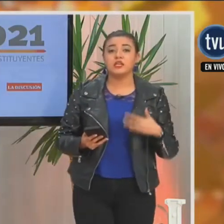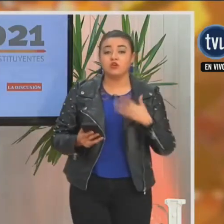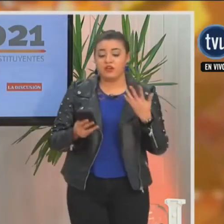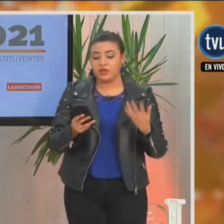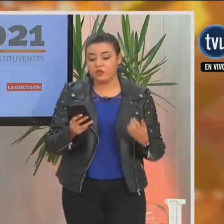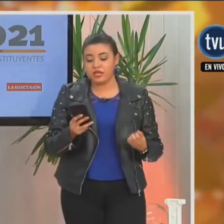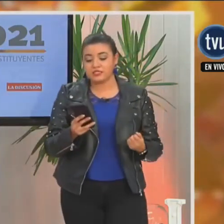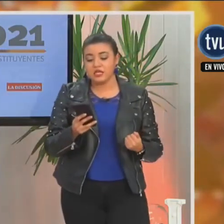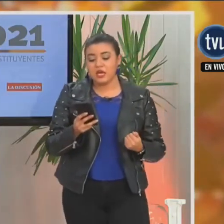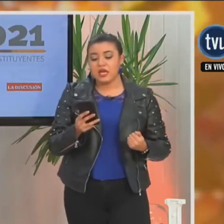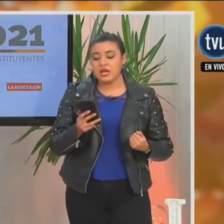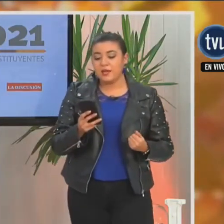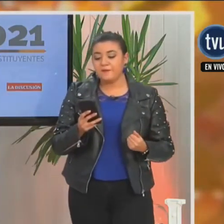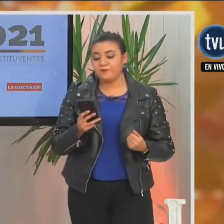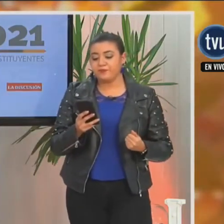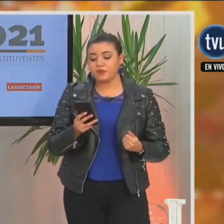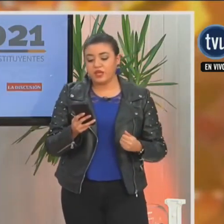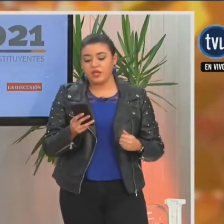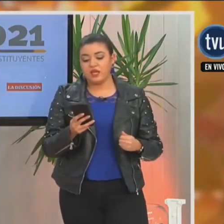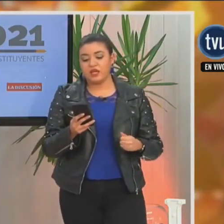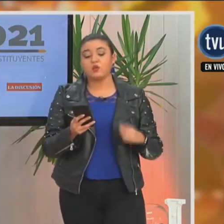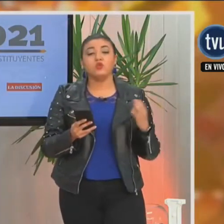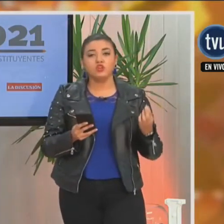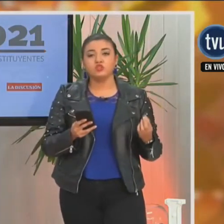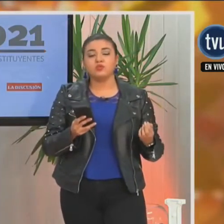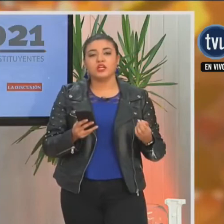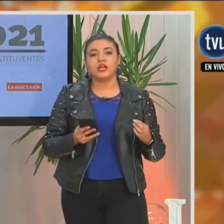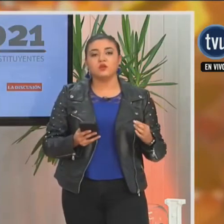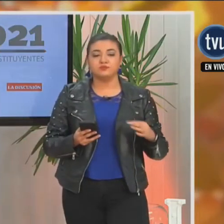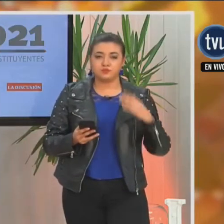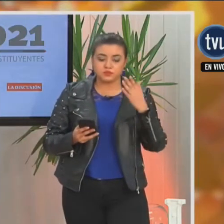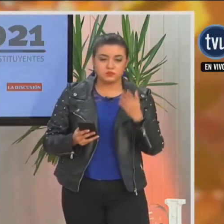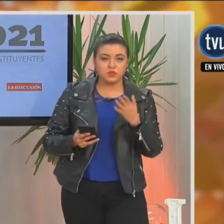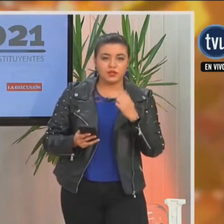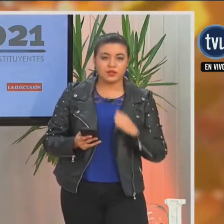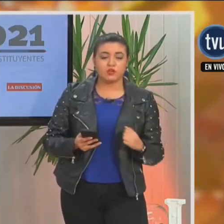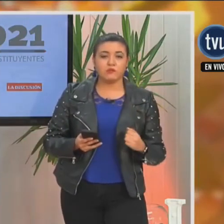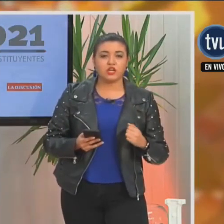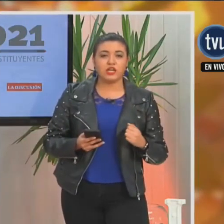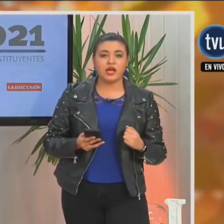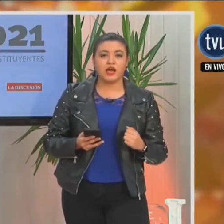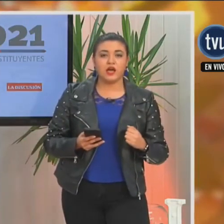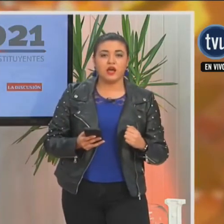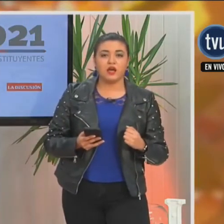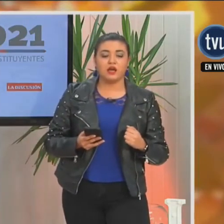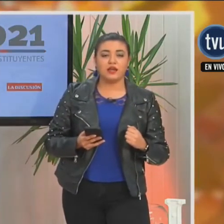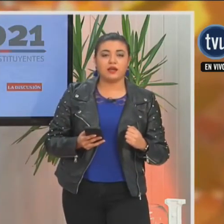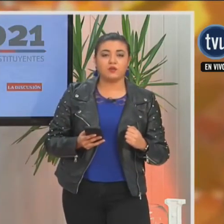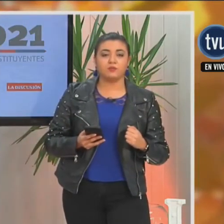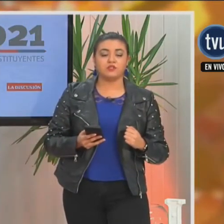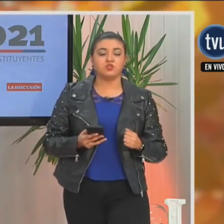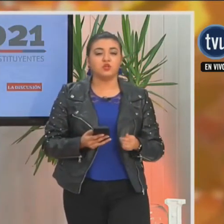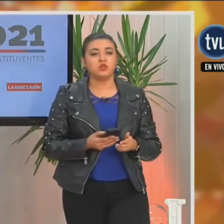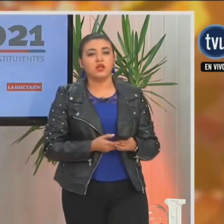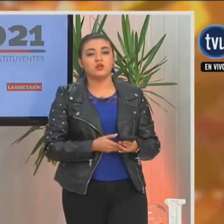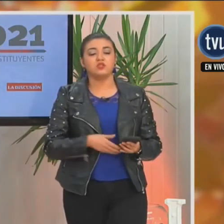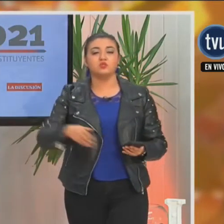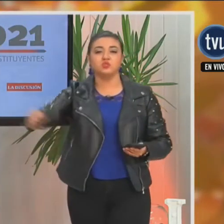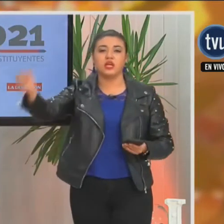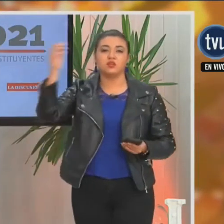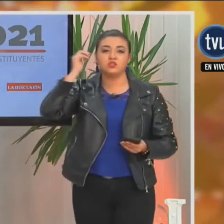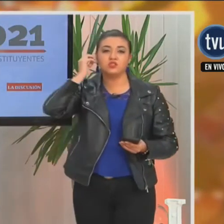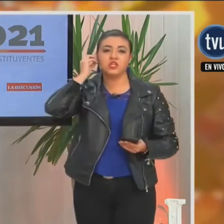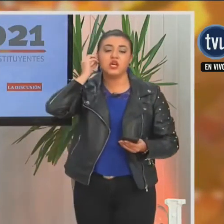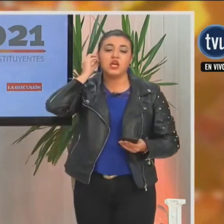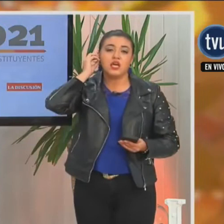y gobernadoras, es curioso porque, claro, recordemos que la convención